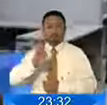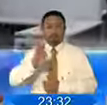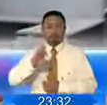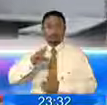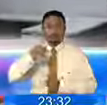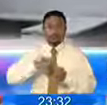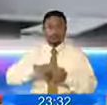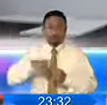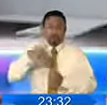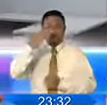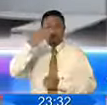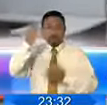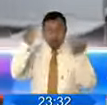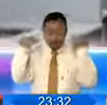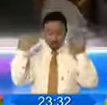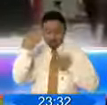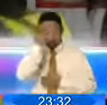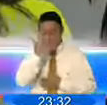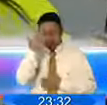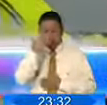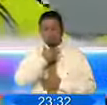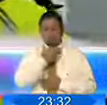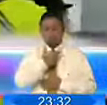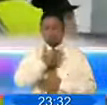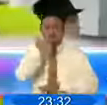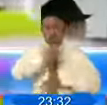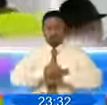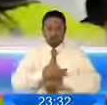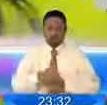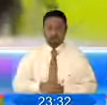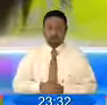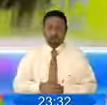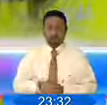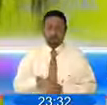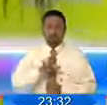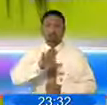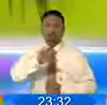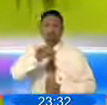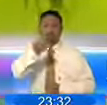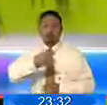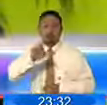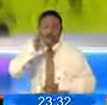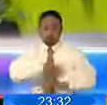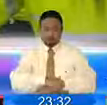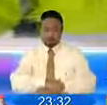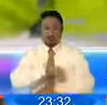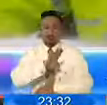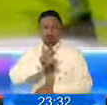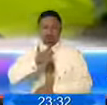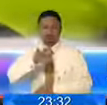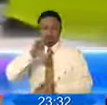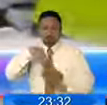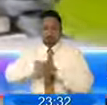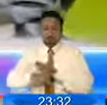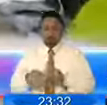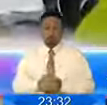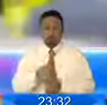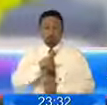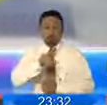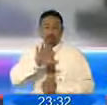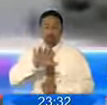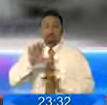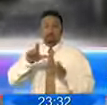en Quito, Guayaquil, Ambato, Esmeraldas y Cotopaxi, se realizaron 51 detenciones, 48 allanamientos,